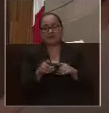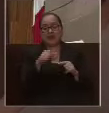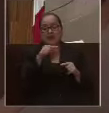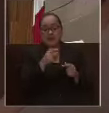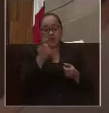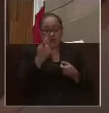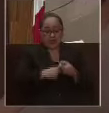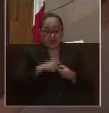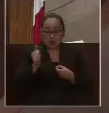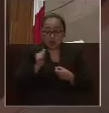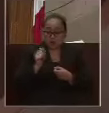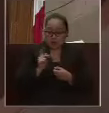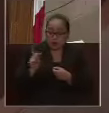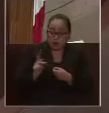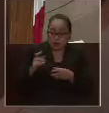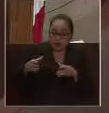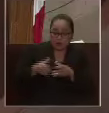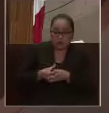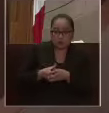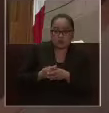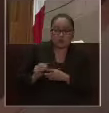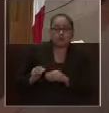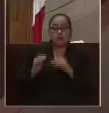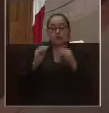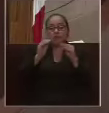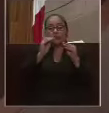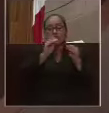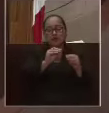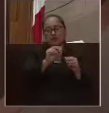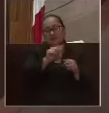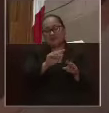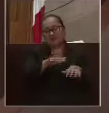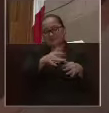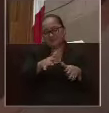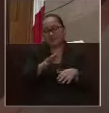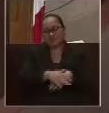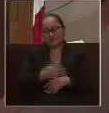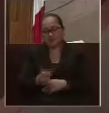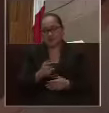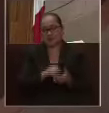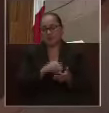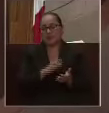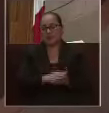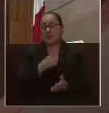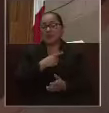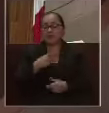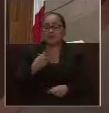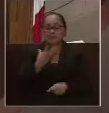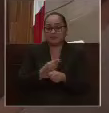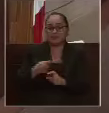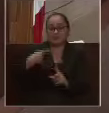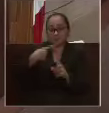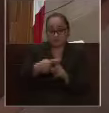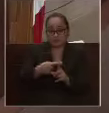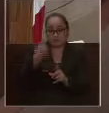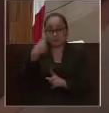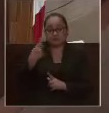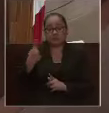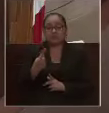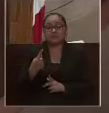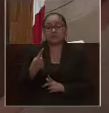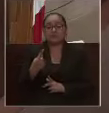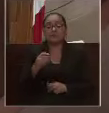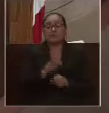que pertenece a otros pueblos del centro del país. Entonces, el caso de establecer acciones afirmativas específicamente